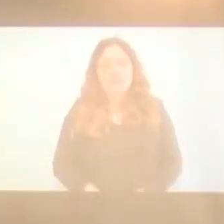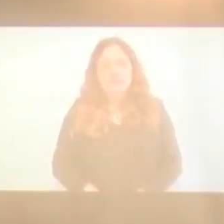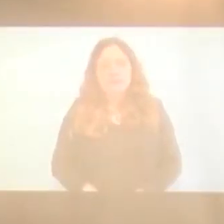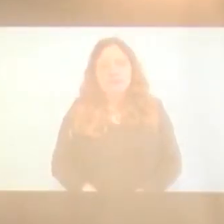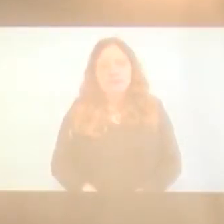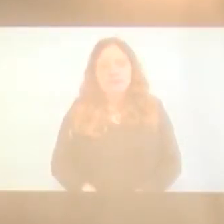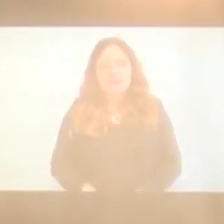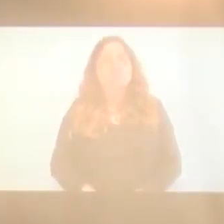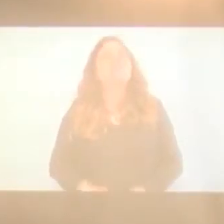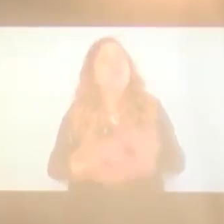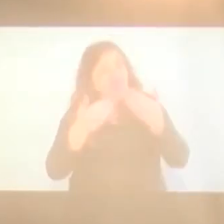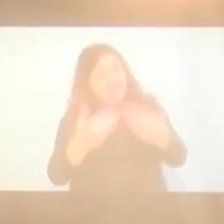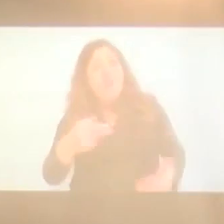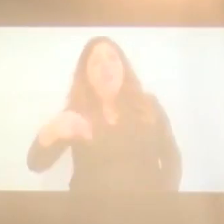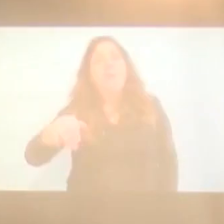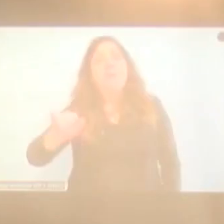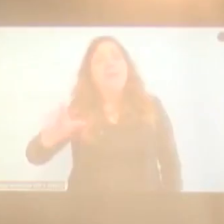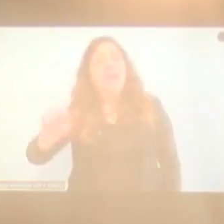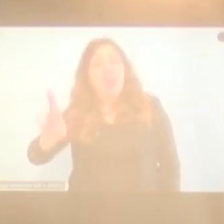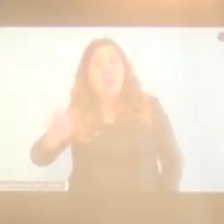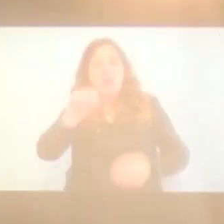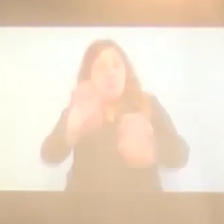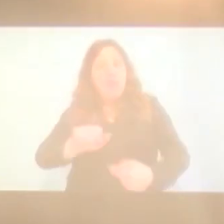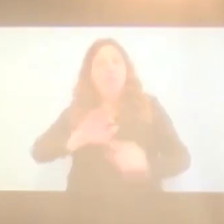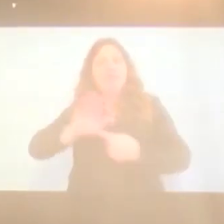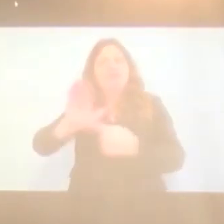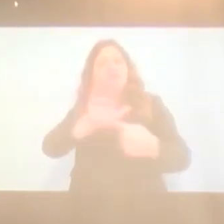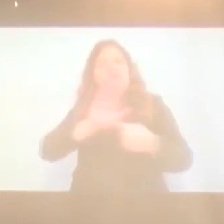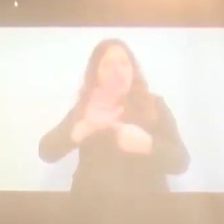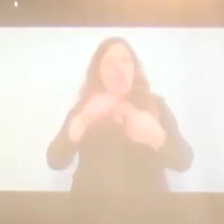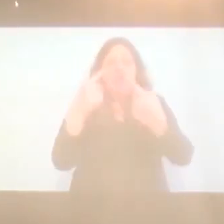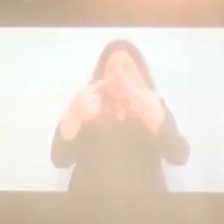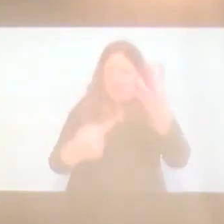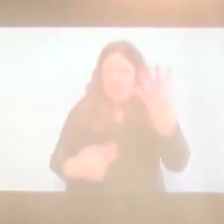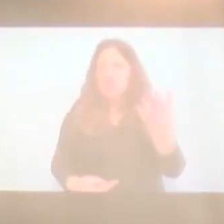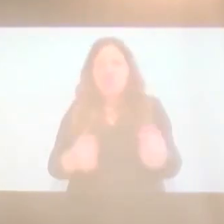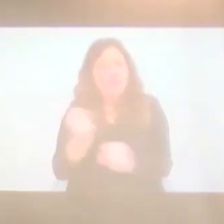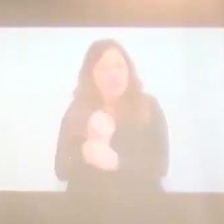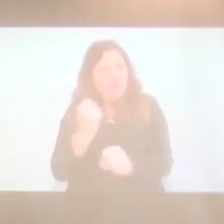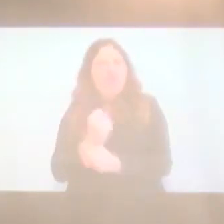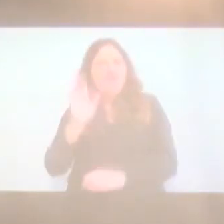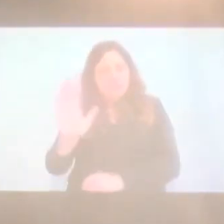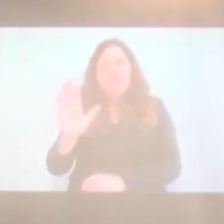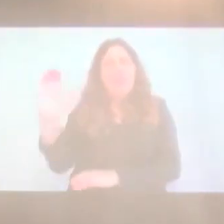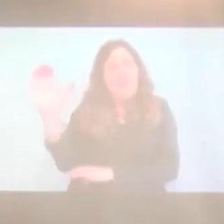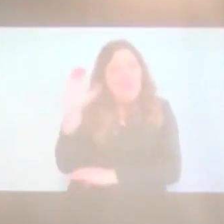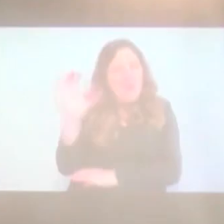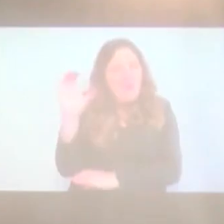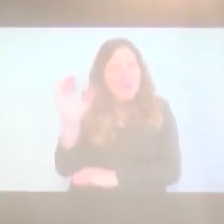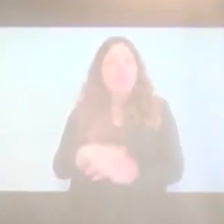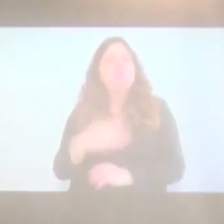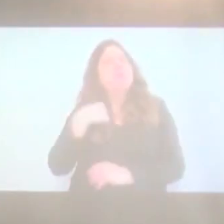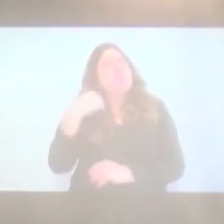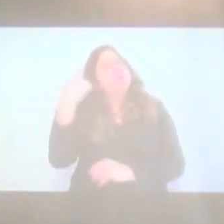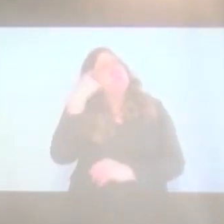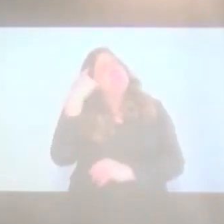Muchísimas gracias, Pilar, por mostrarnos la diversa agenda que tienen en temas de intersectorialidad. Estaba pensando, mientras estaba